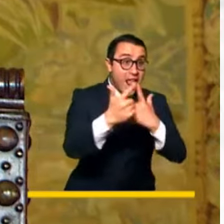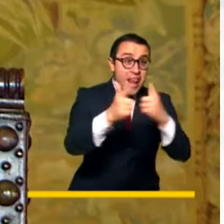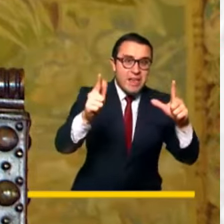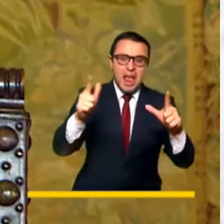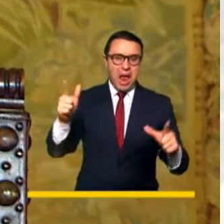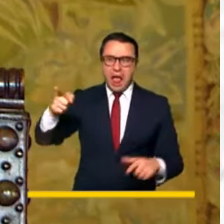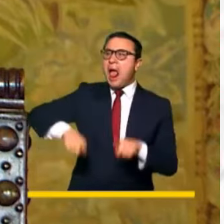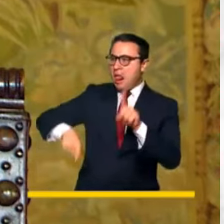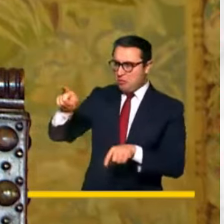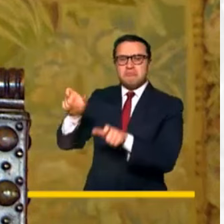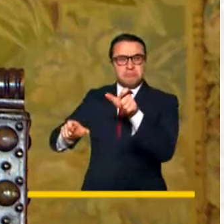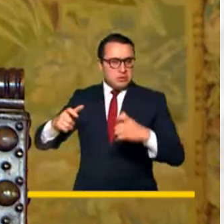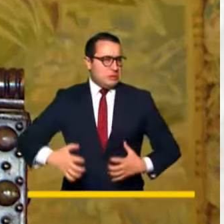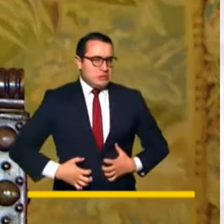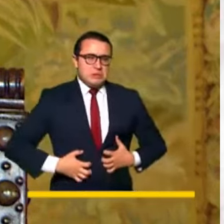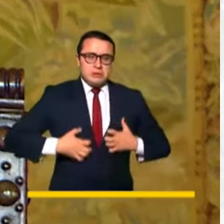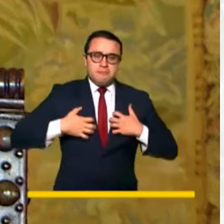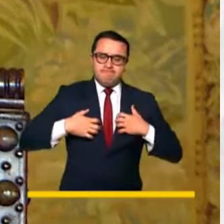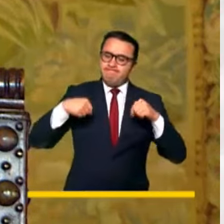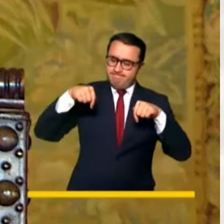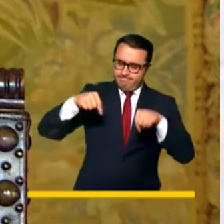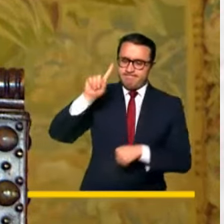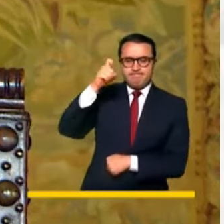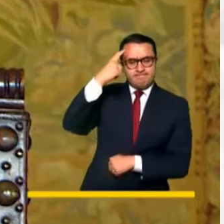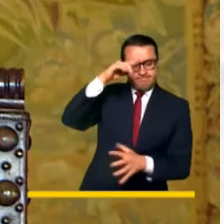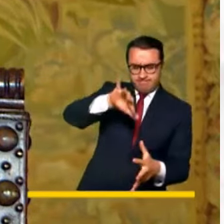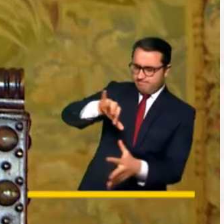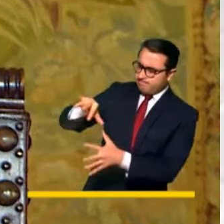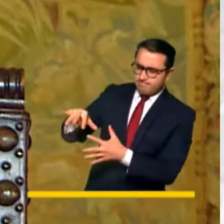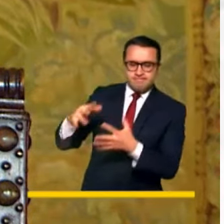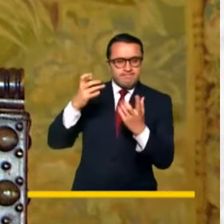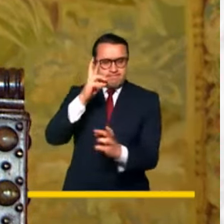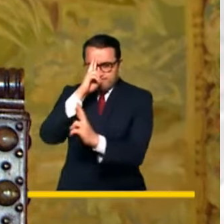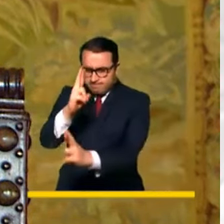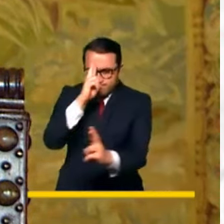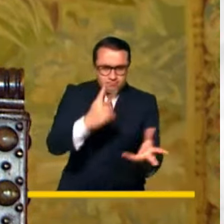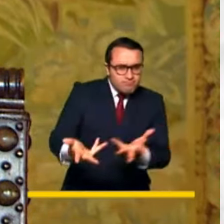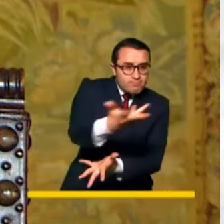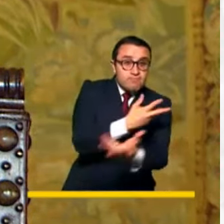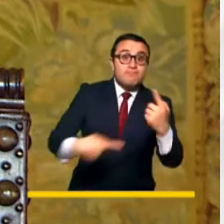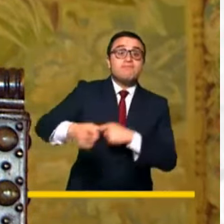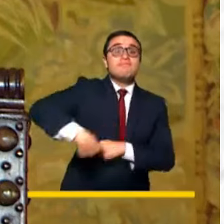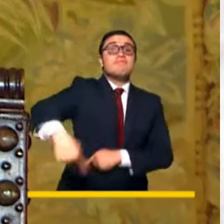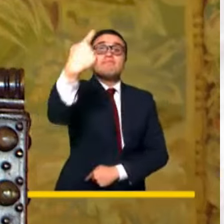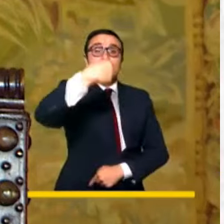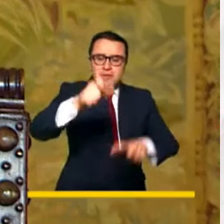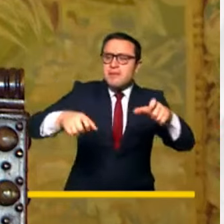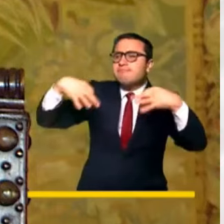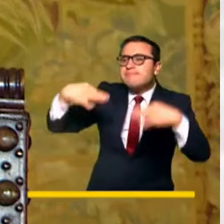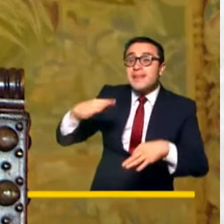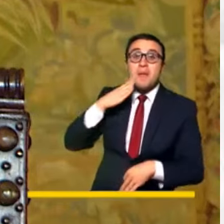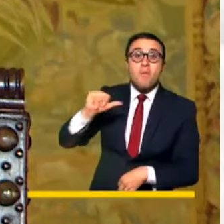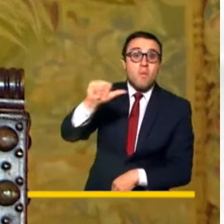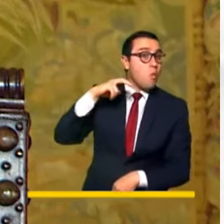desde el gobierno colombiano se debe compartir y respetar el mandato popular y feminista América